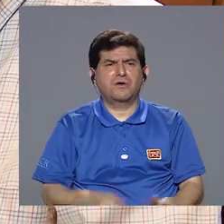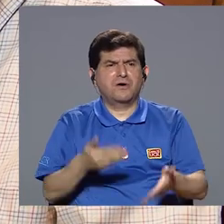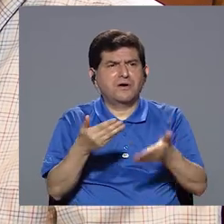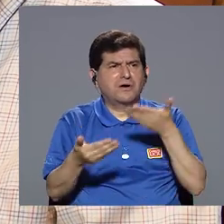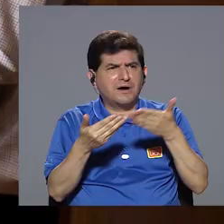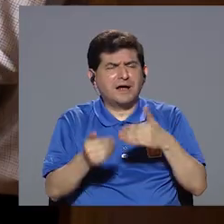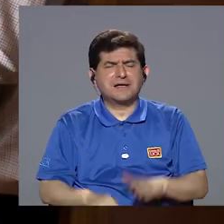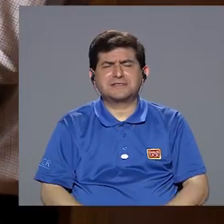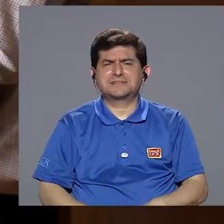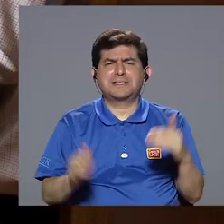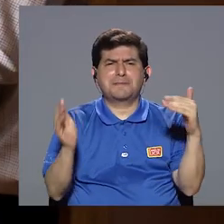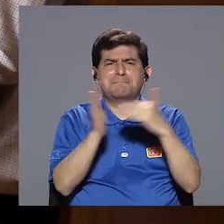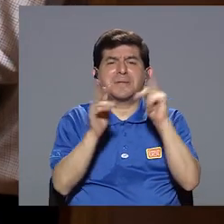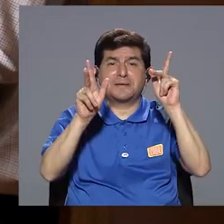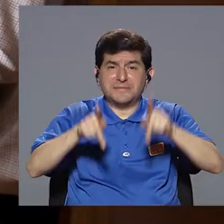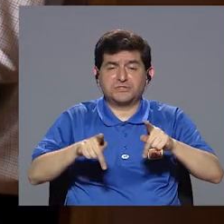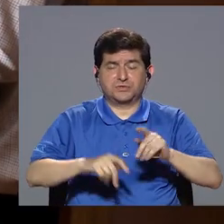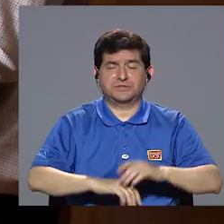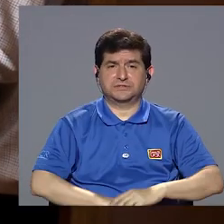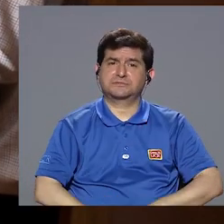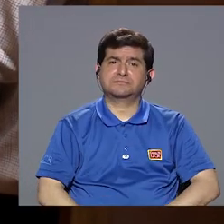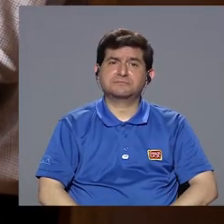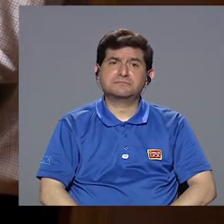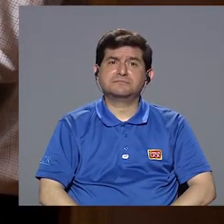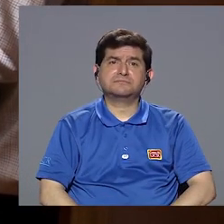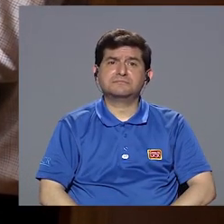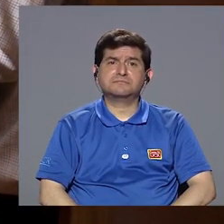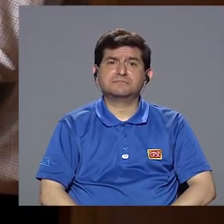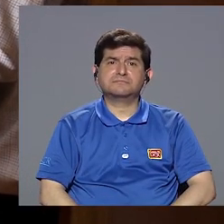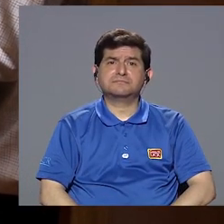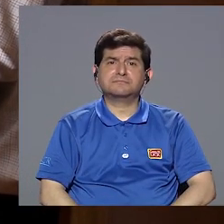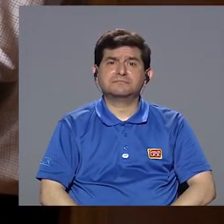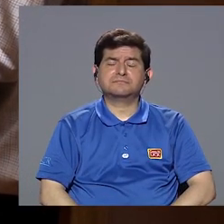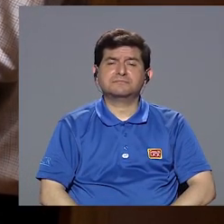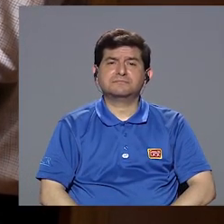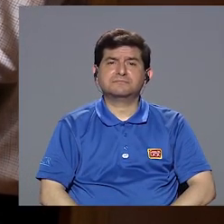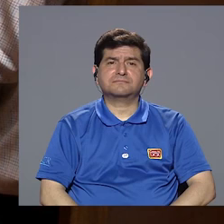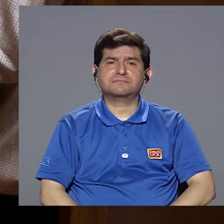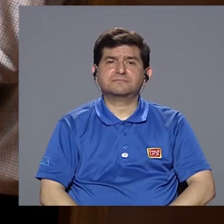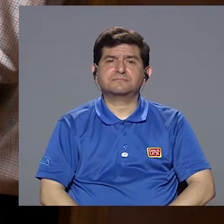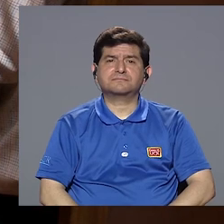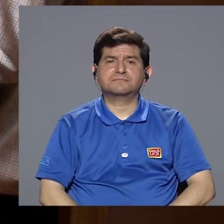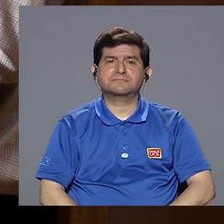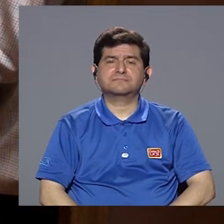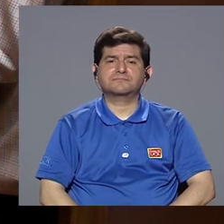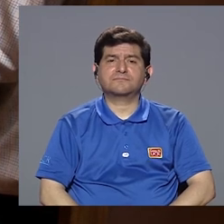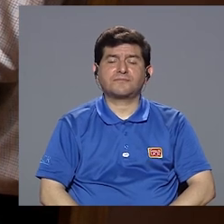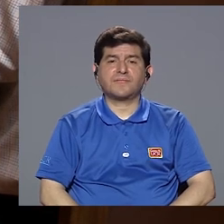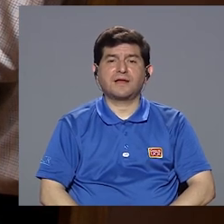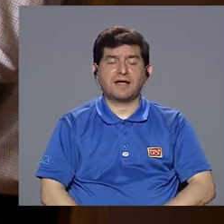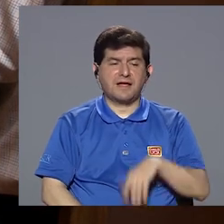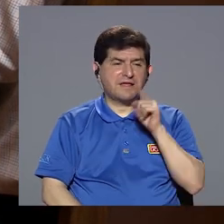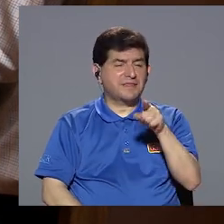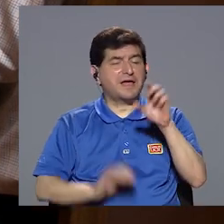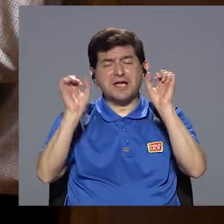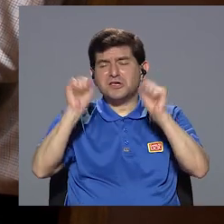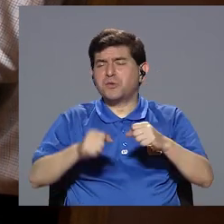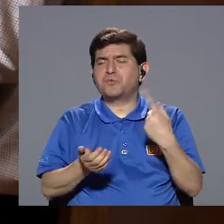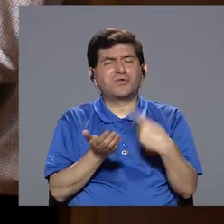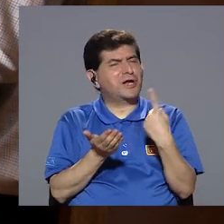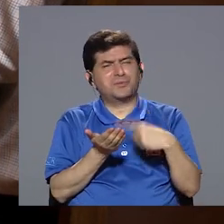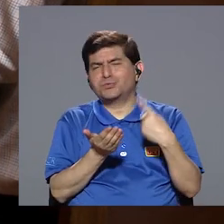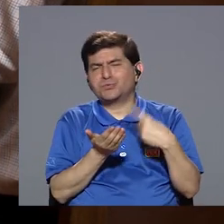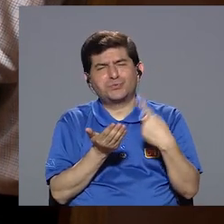llega a cubrir a miles de personas entonces claro que sobre